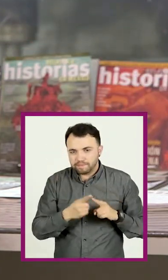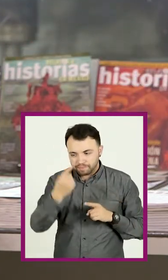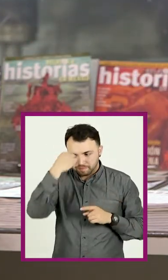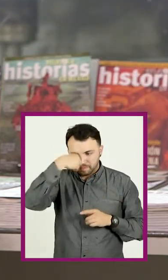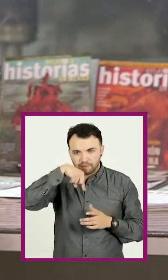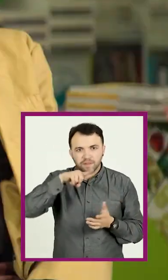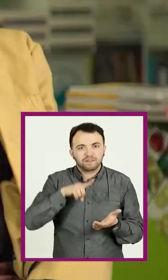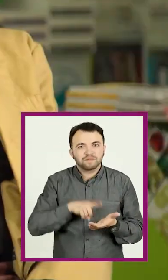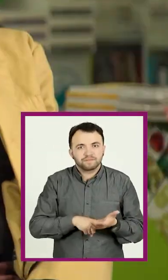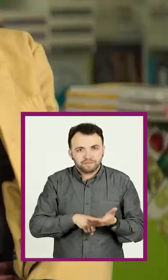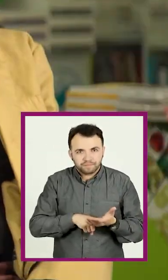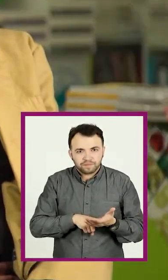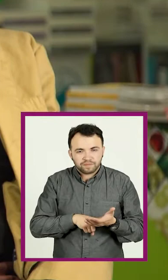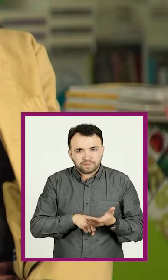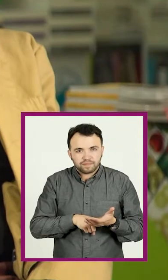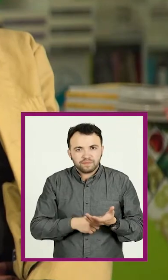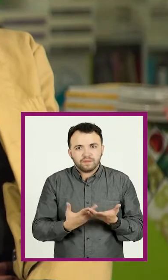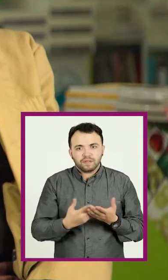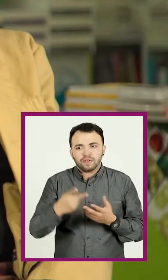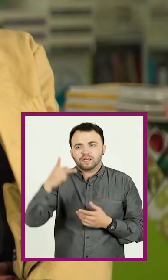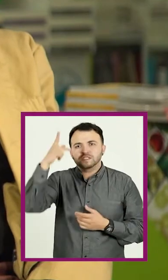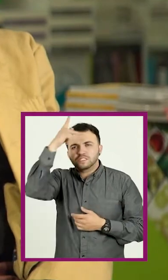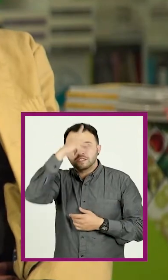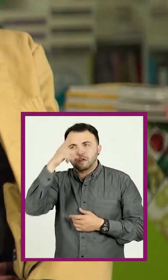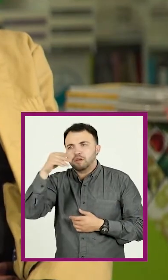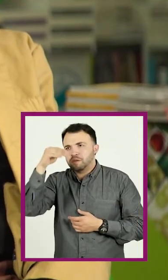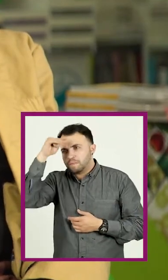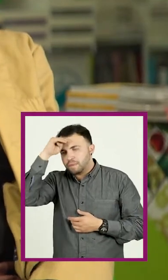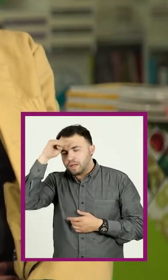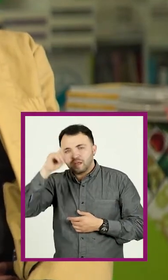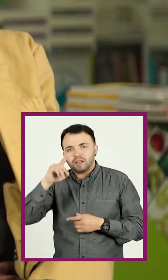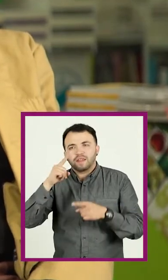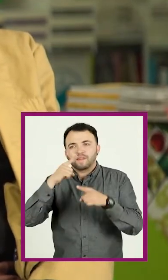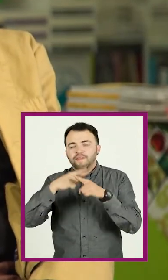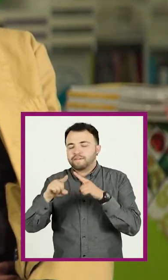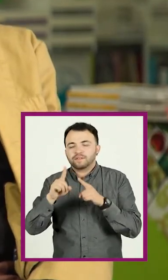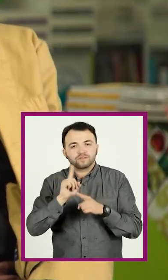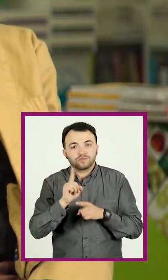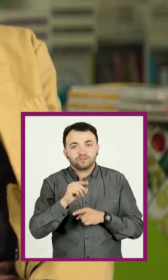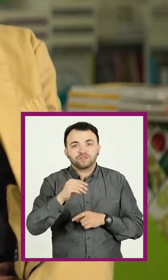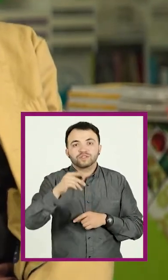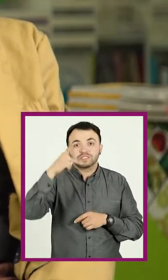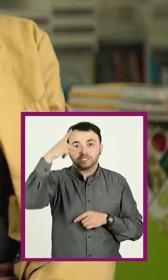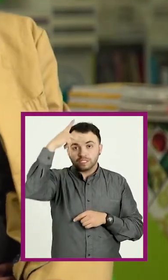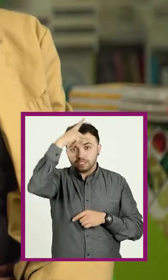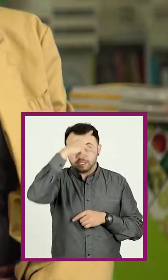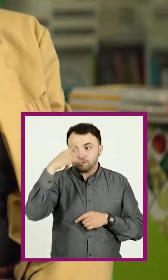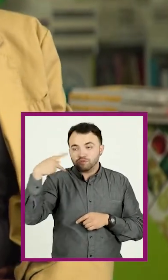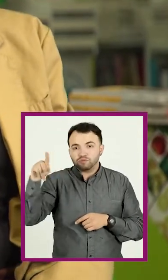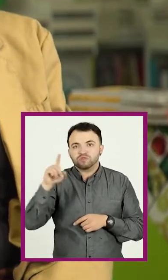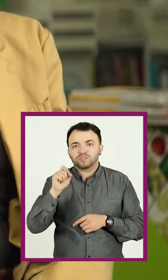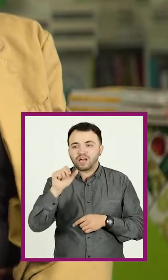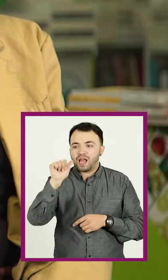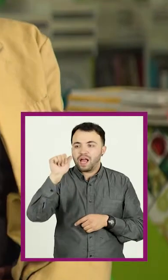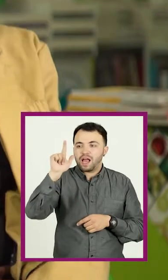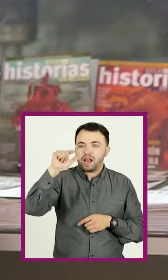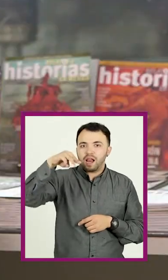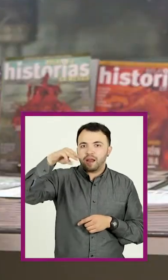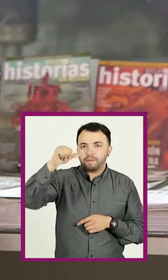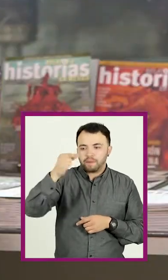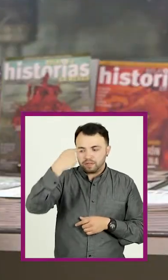O sea, psicólogo no en un sentido como comúnmente se entiende, ¿verdad? Sino el psicólogo es un pensador del alma.